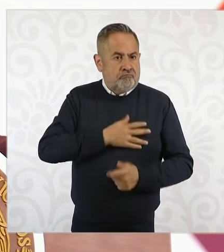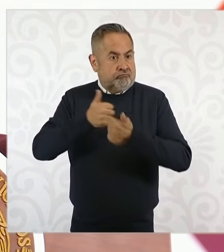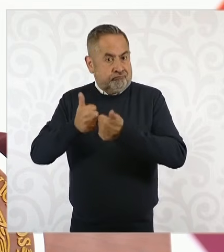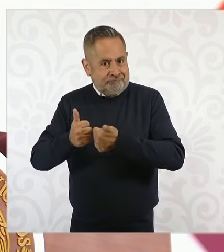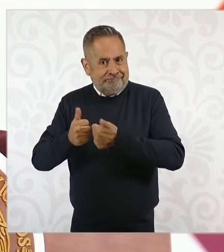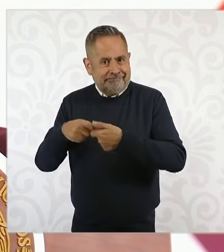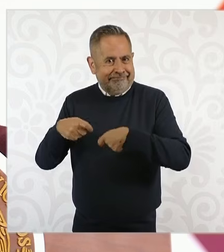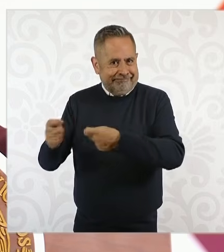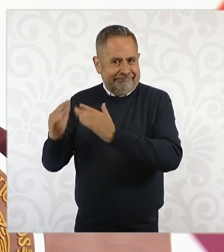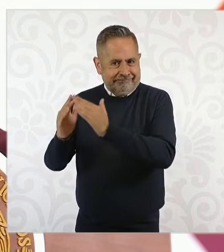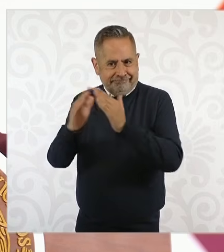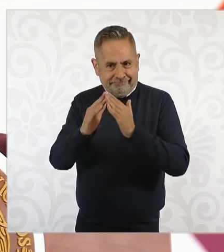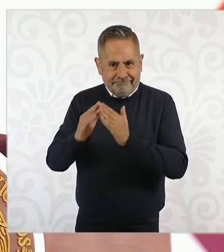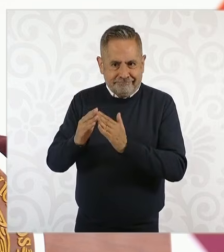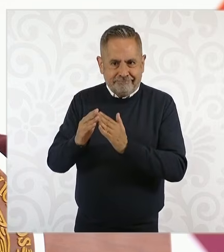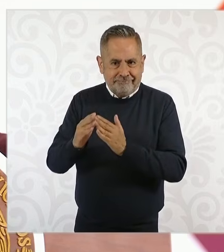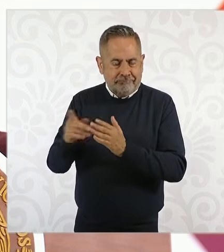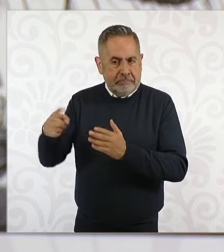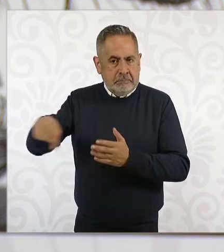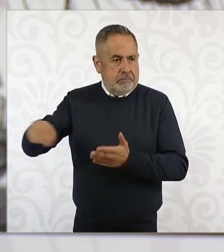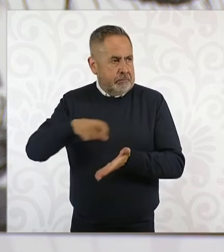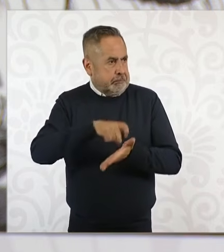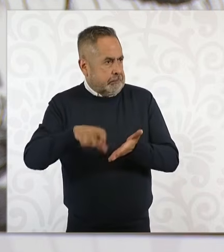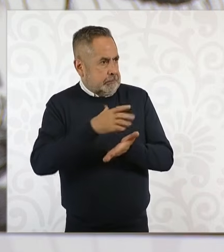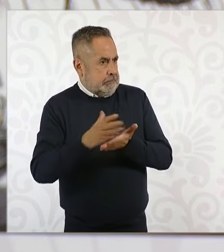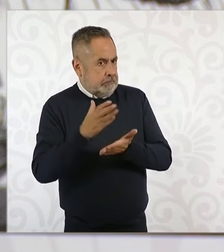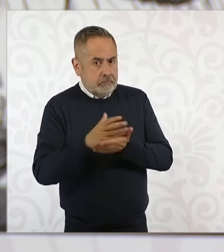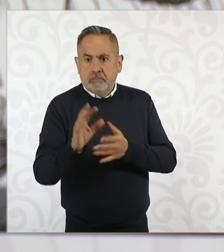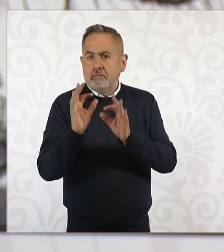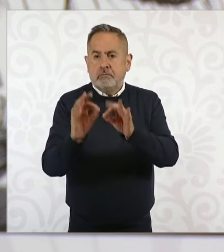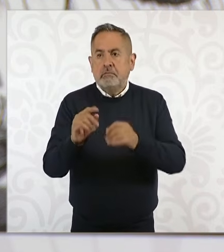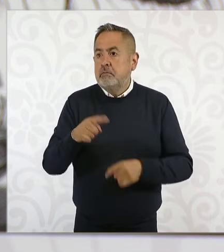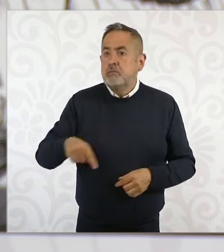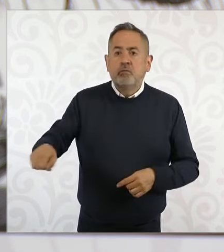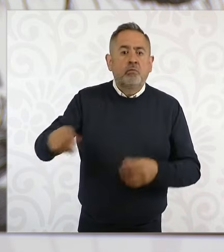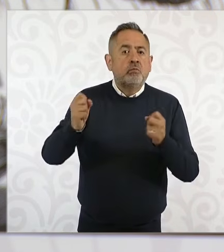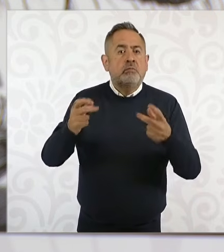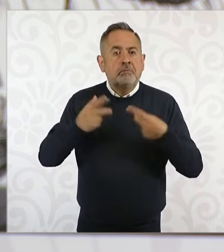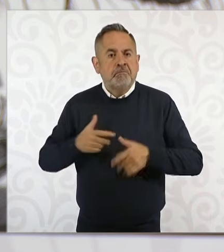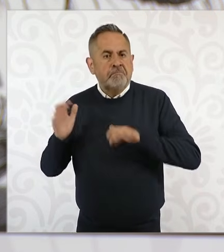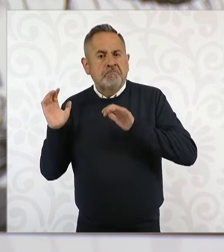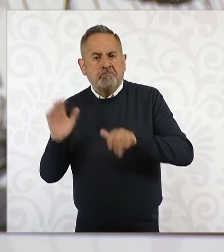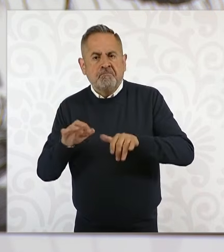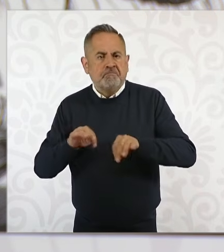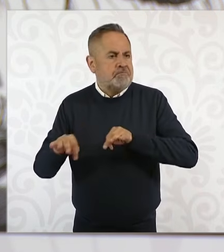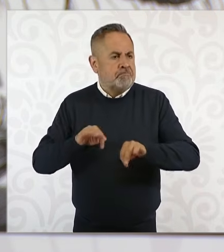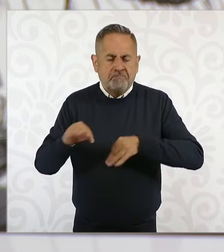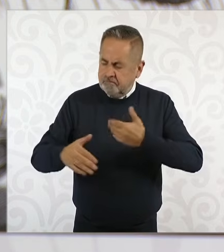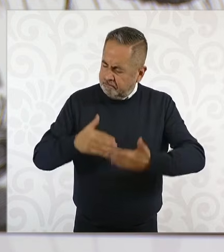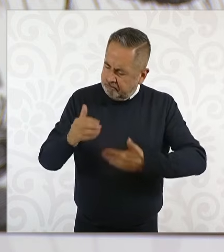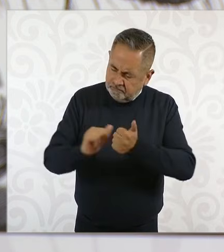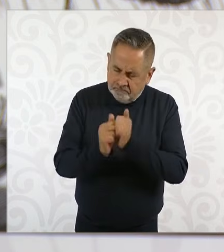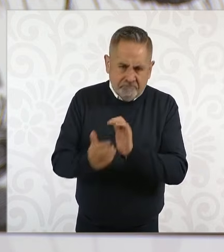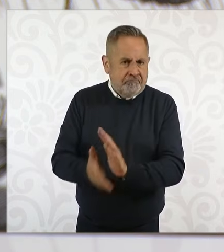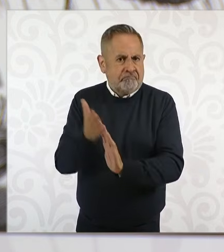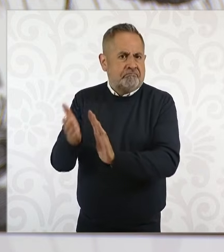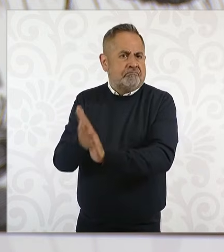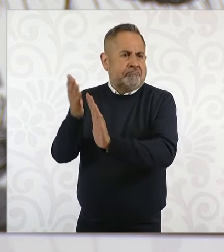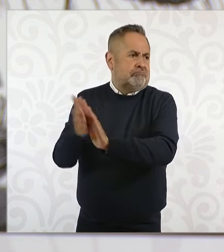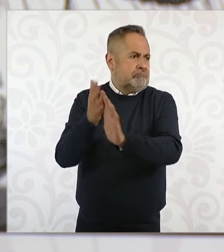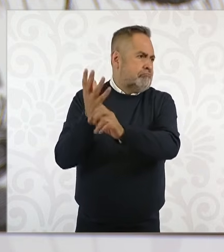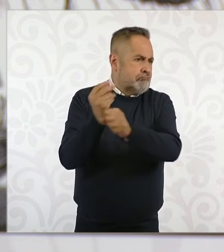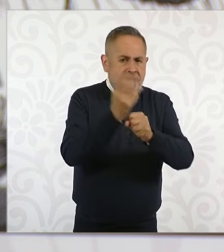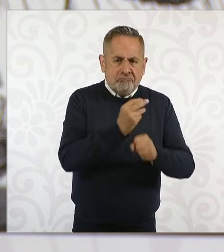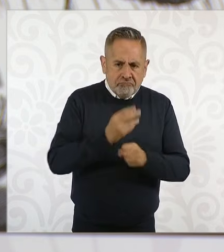que todavía incluso no llega a su pico de generación de empleo. Entonces, está ayudando mucho ese programa porque la construcción es una